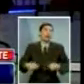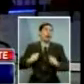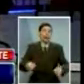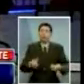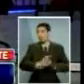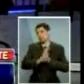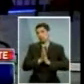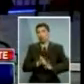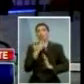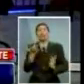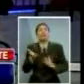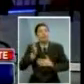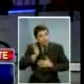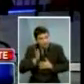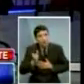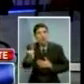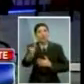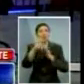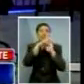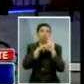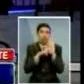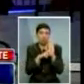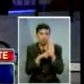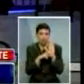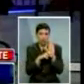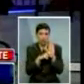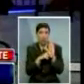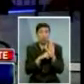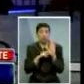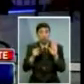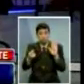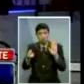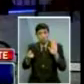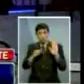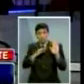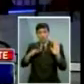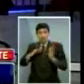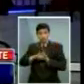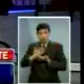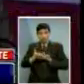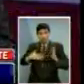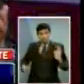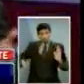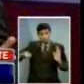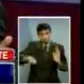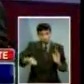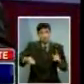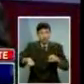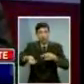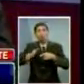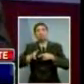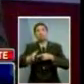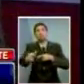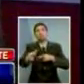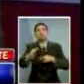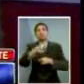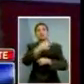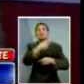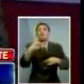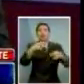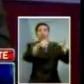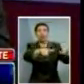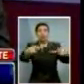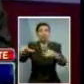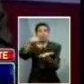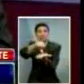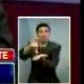en continuidad en los proyectos que con financiamiento del Ministerio de Salud se están haciendo en más de 100 centros de salud familiar, en